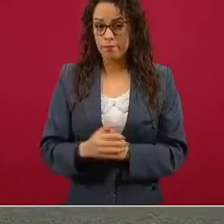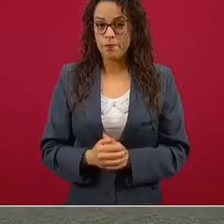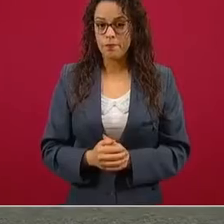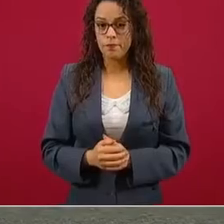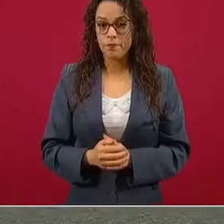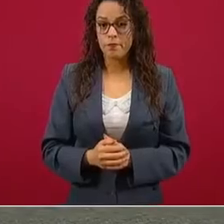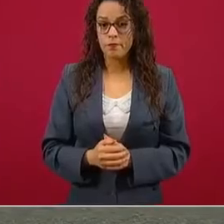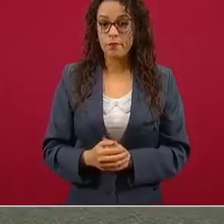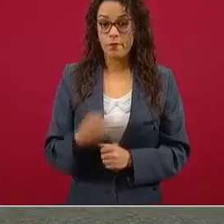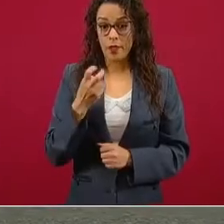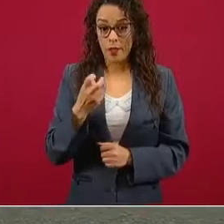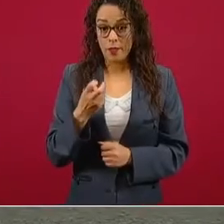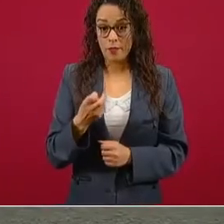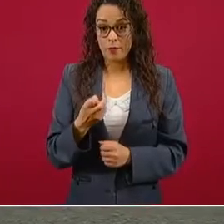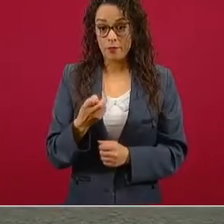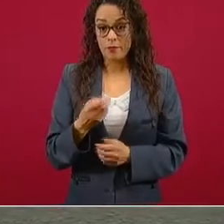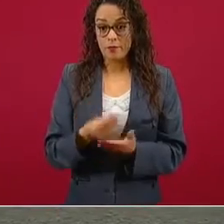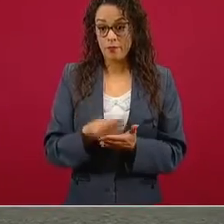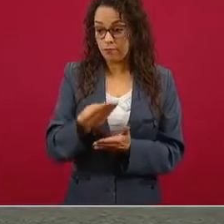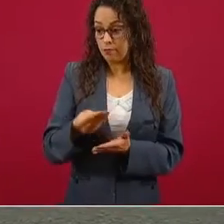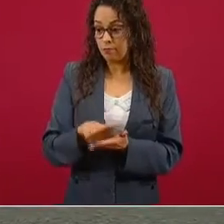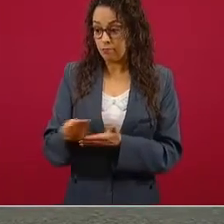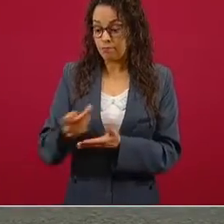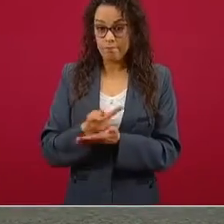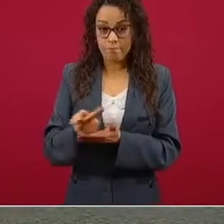justos reconocimientos a su labor.